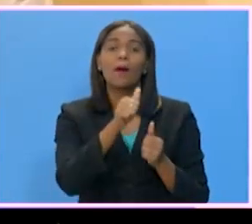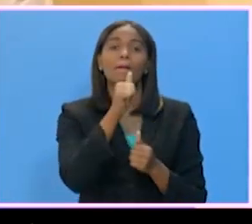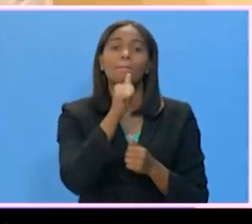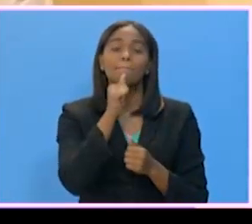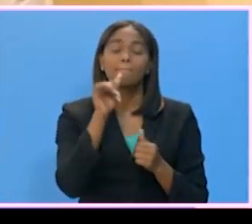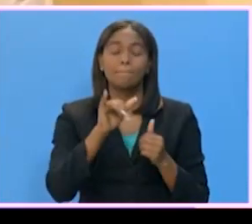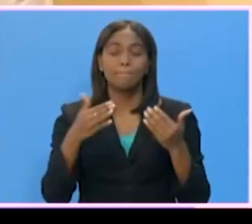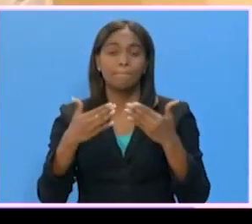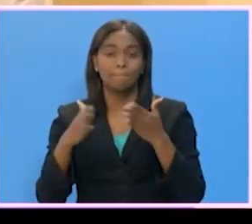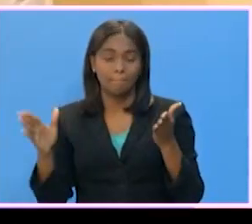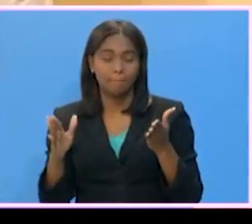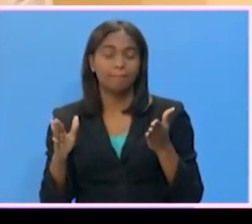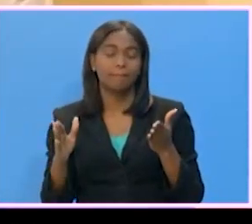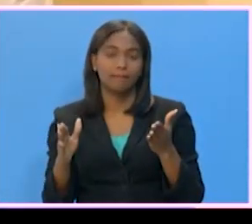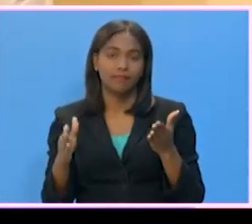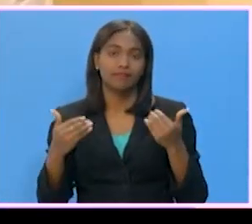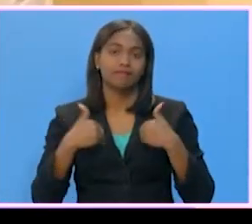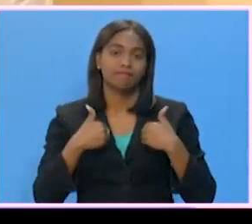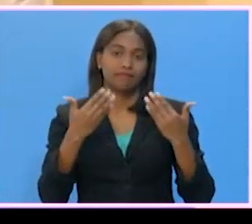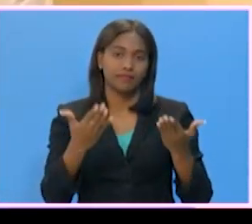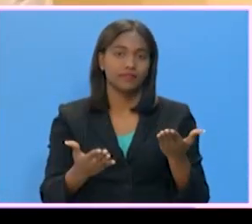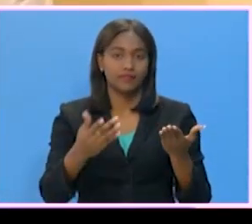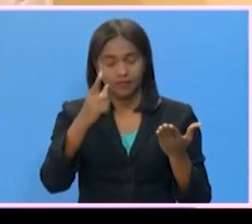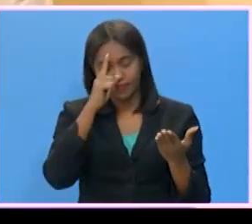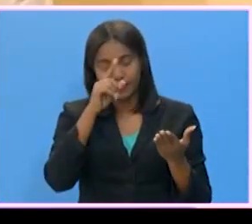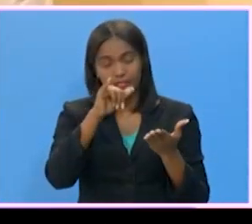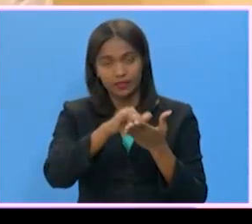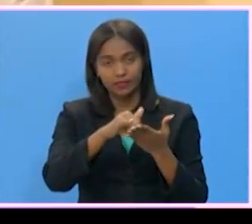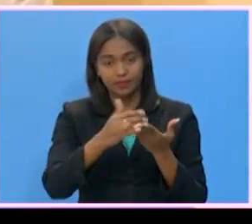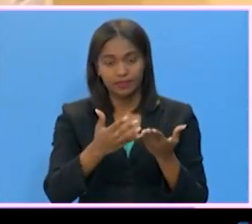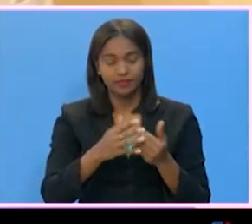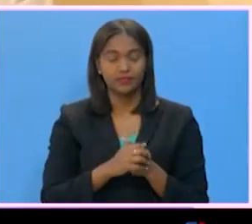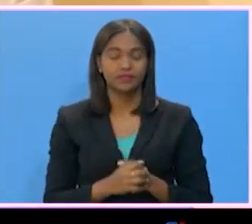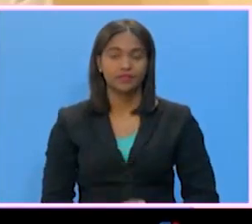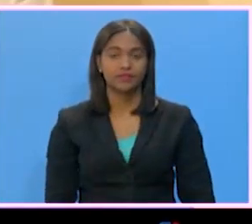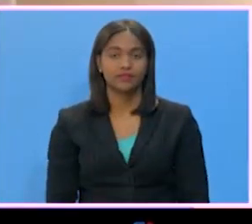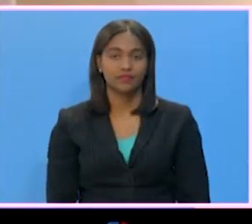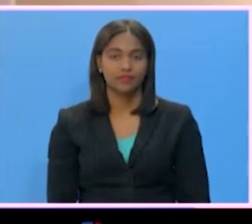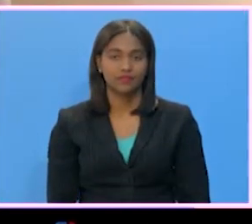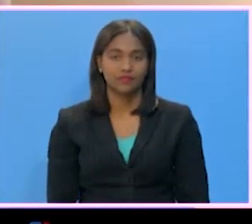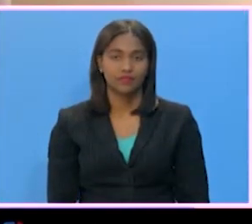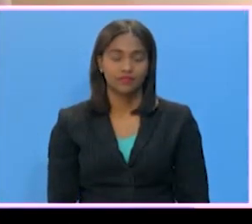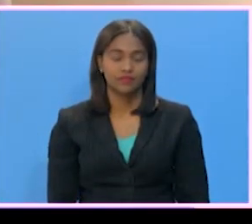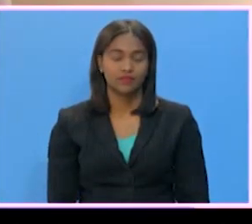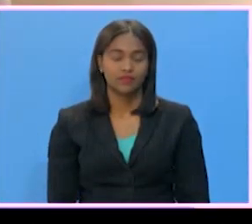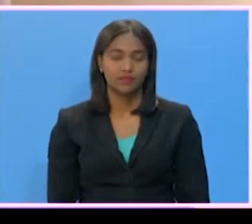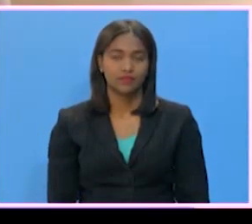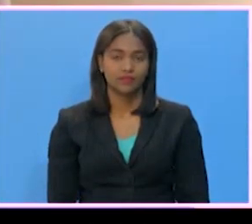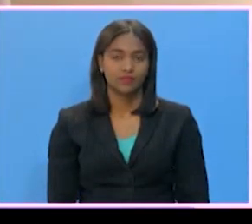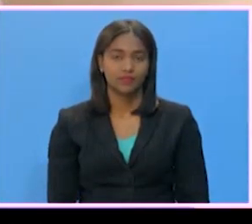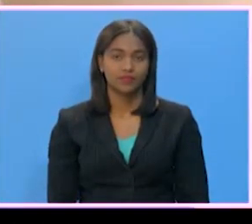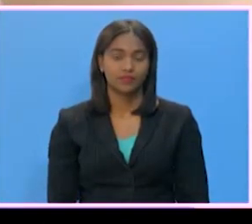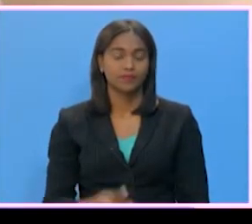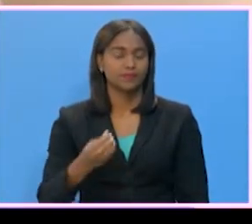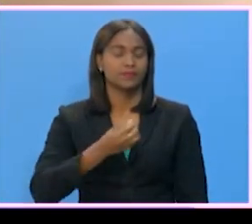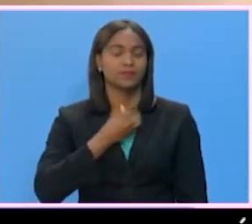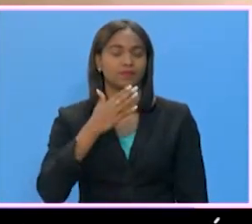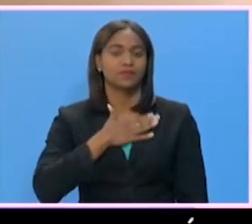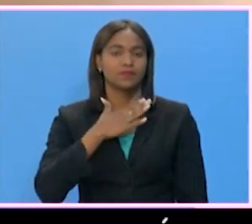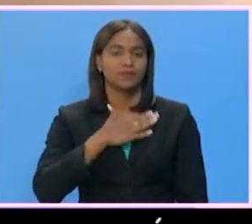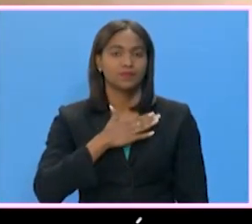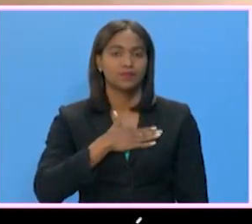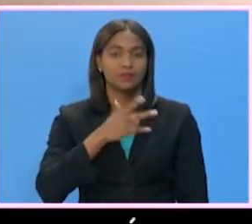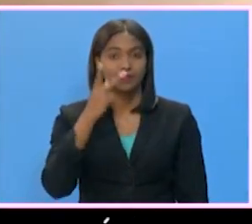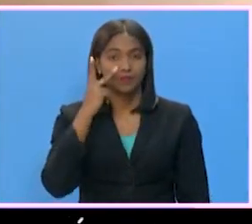como público, se destacan de una manera memorable. Lo feliz que me pone ver como